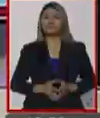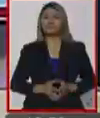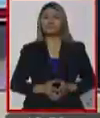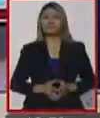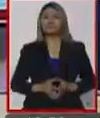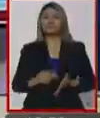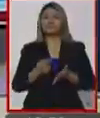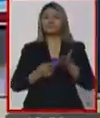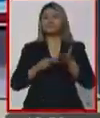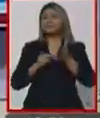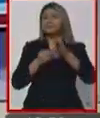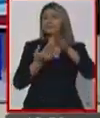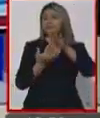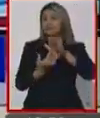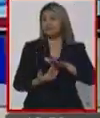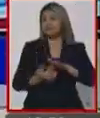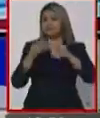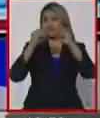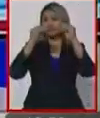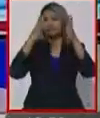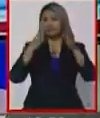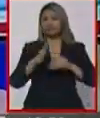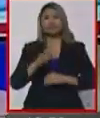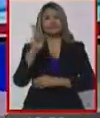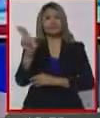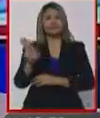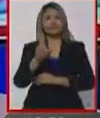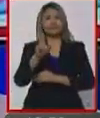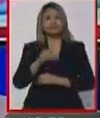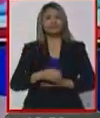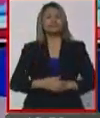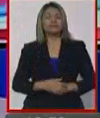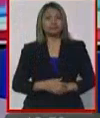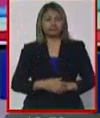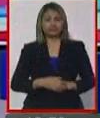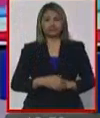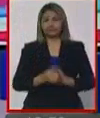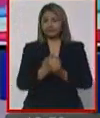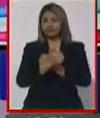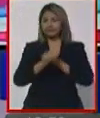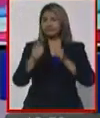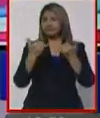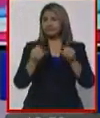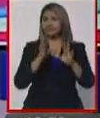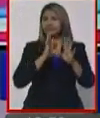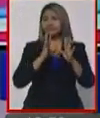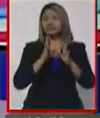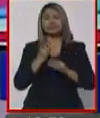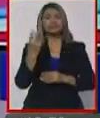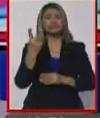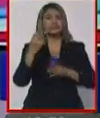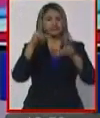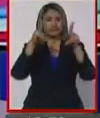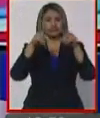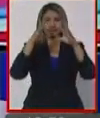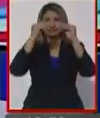En el caso de racismo por parte de un docente de la Universidad Gabriel René Moreno, hoy prestaron su declaración 2